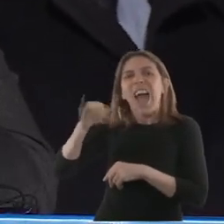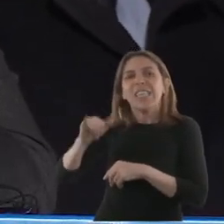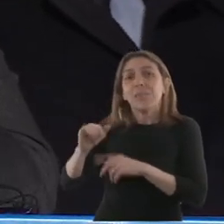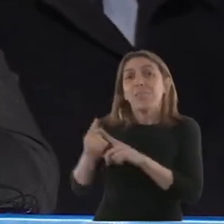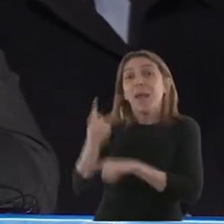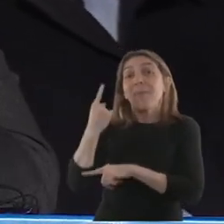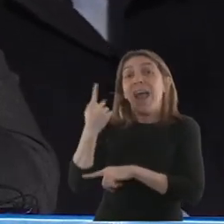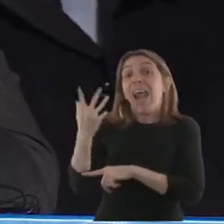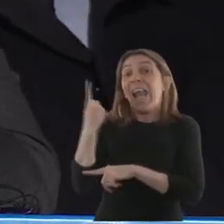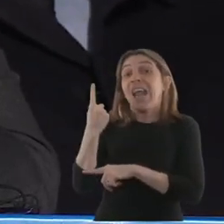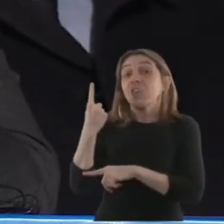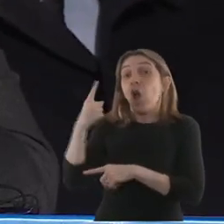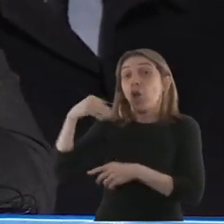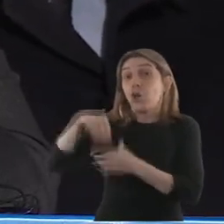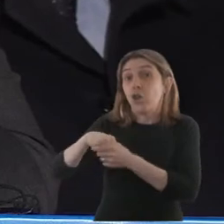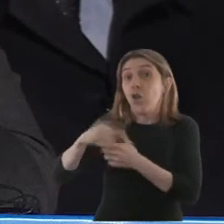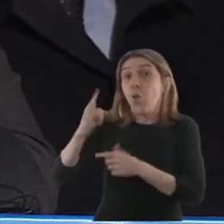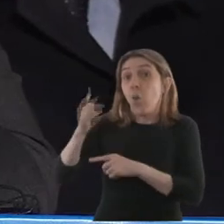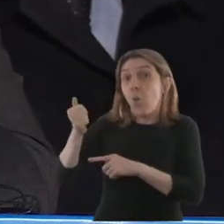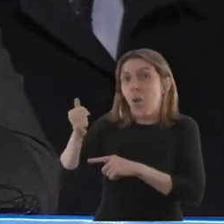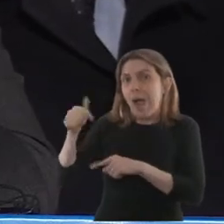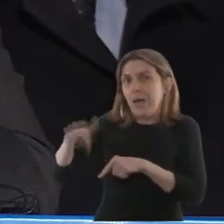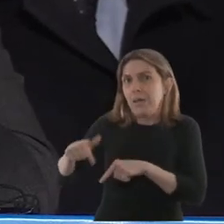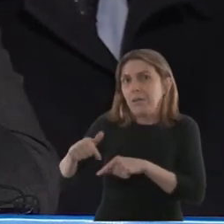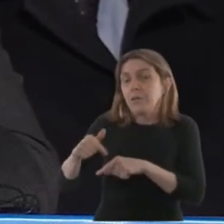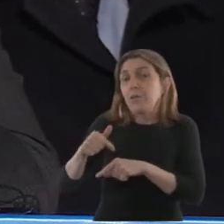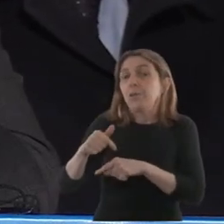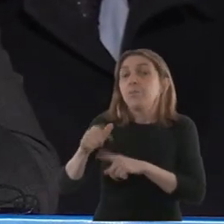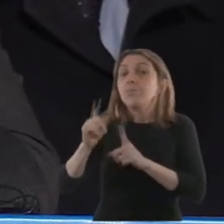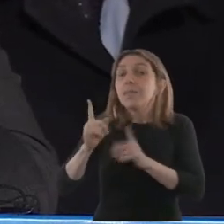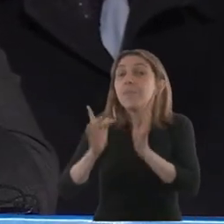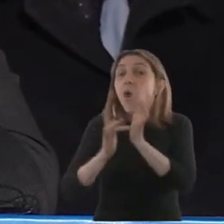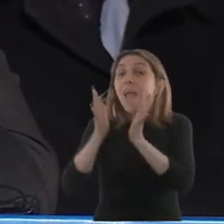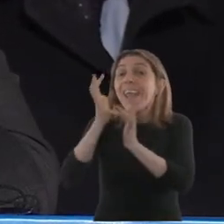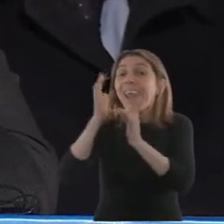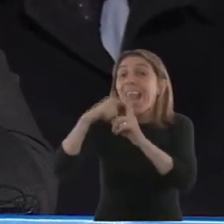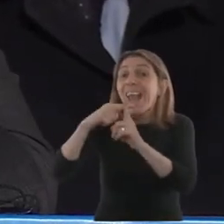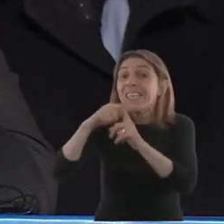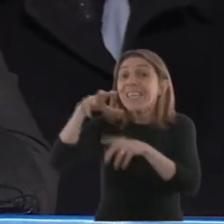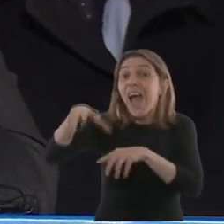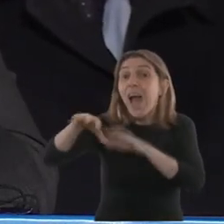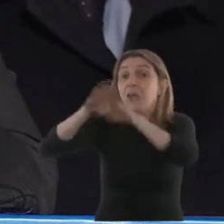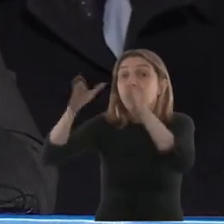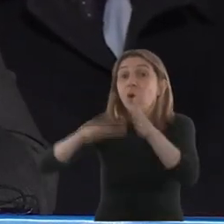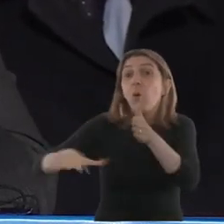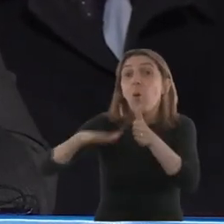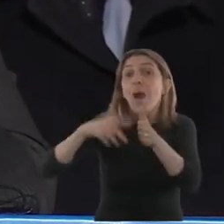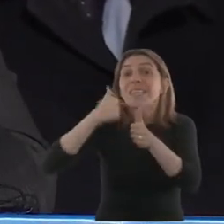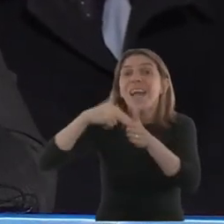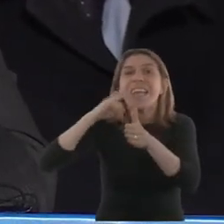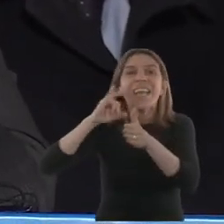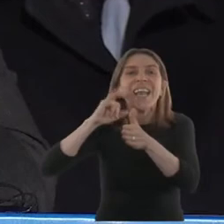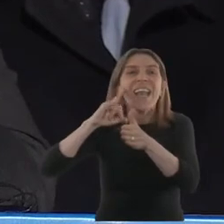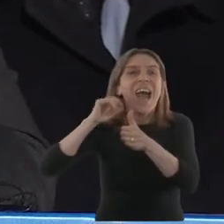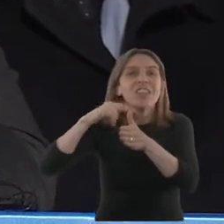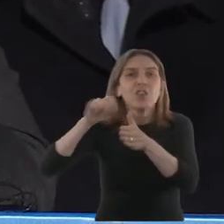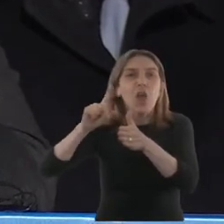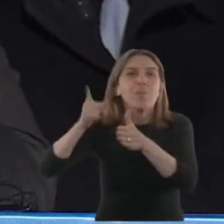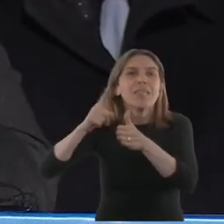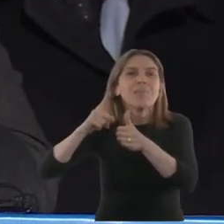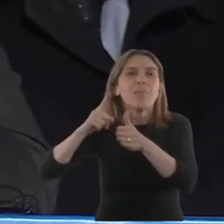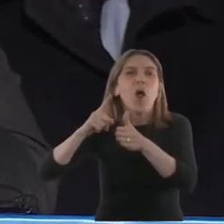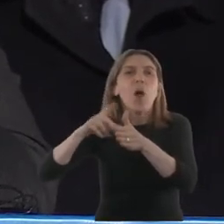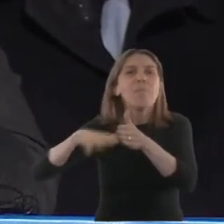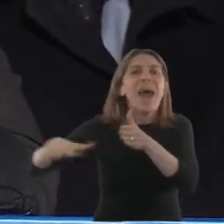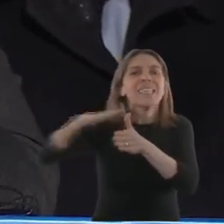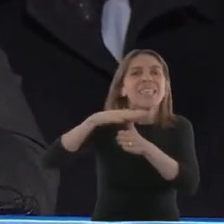Buenos Aires, entregaba en la iglesia de San Ignacio, en la hoy Manzana de las Luces, contiguo al